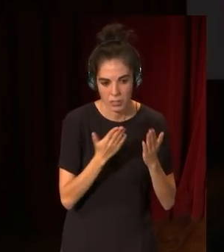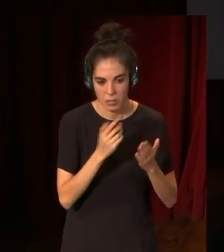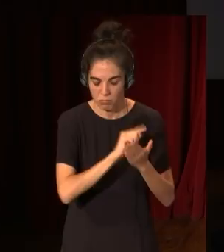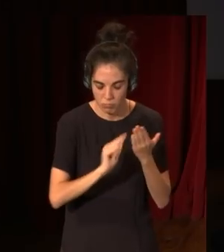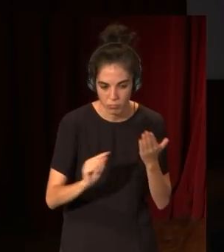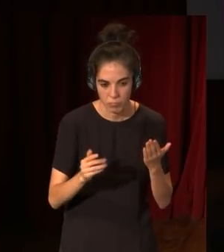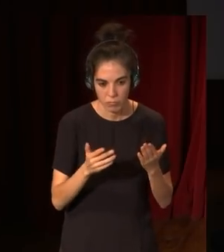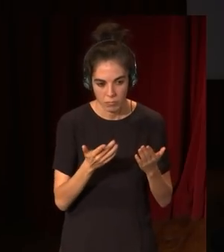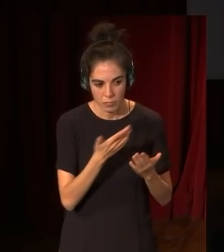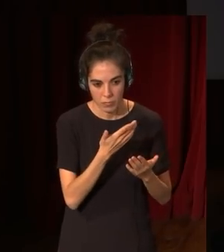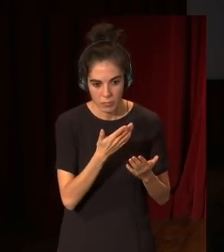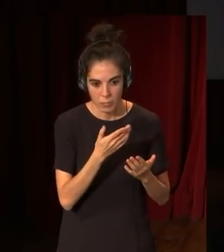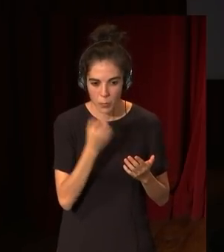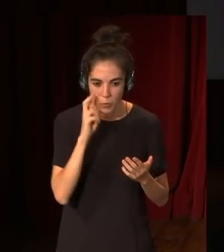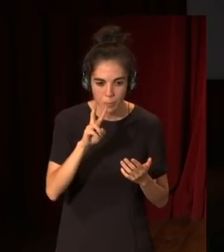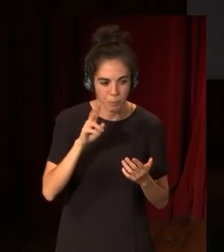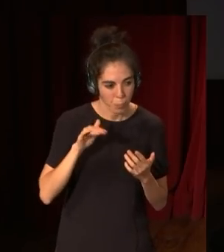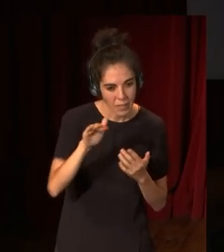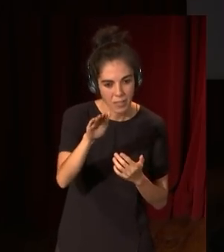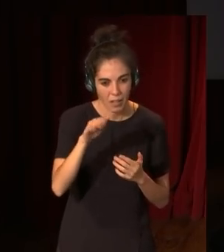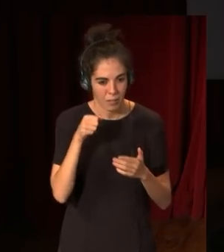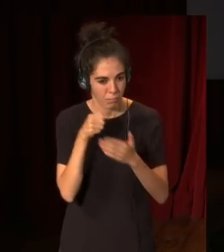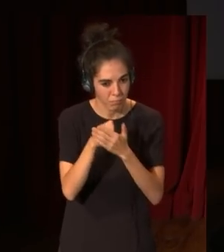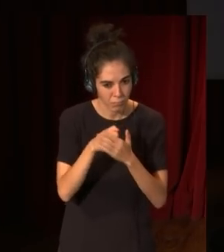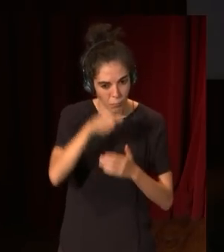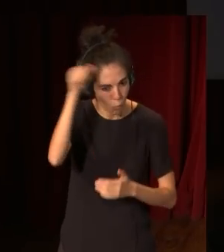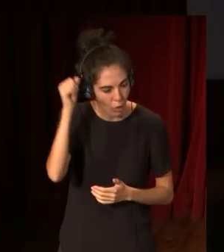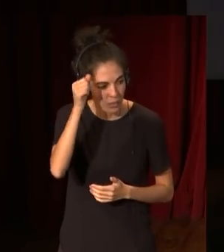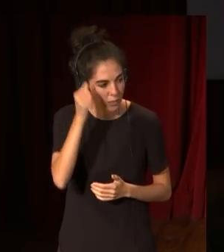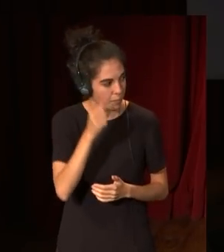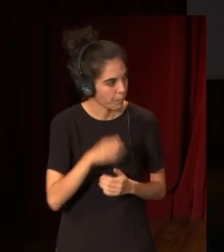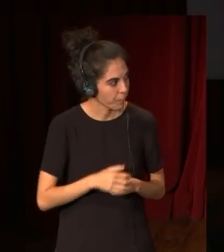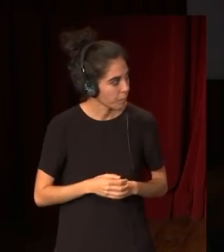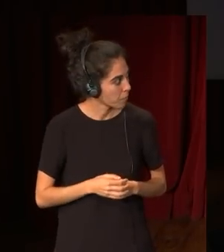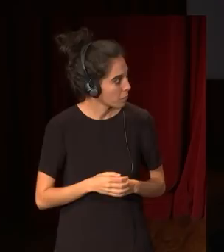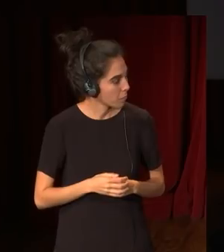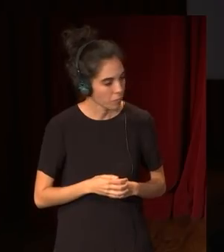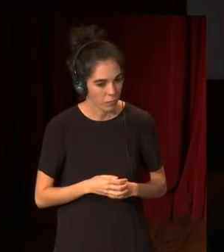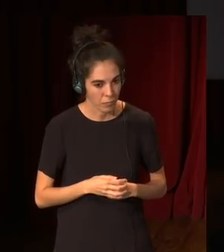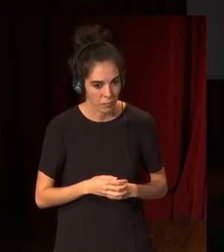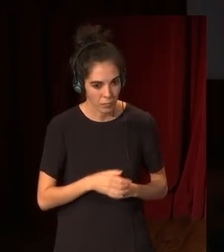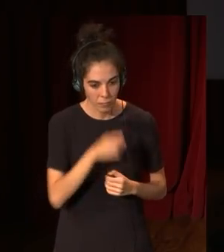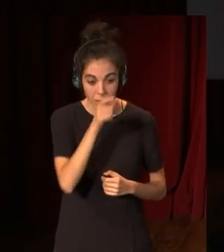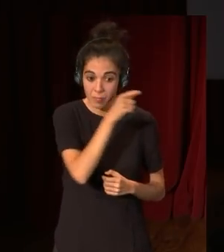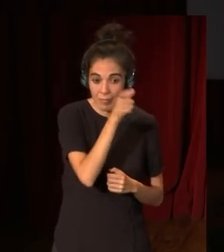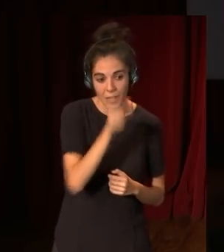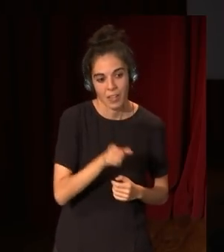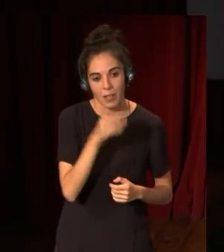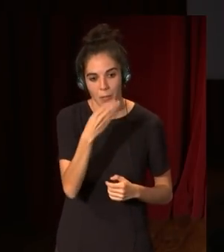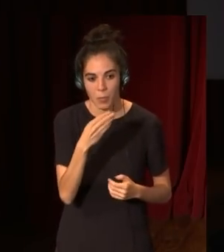el paisaje de fondo con los monjes aquí bermejo concebido una imagen totalmente